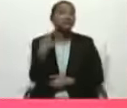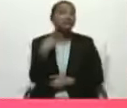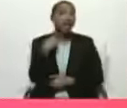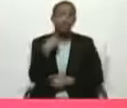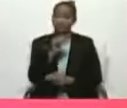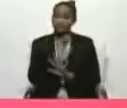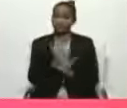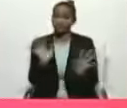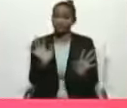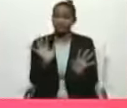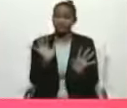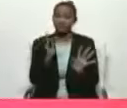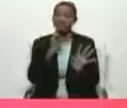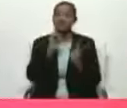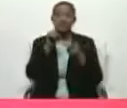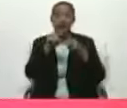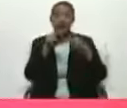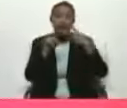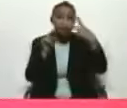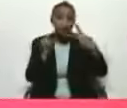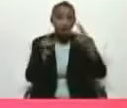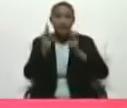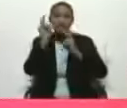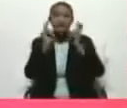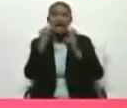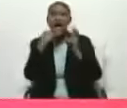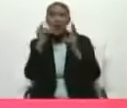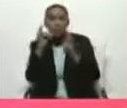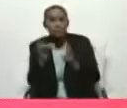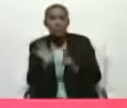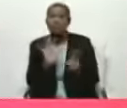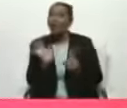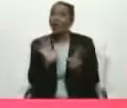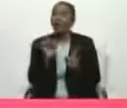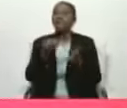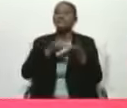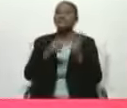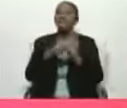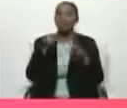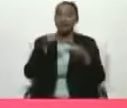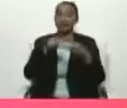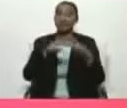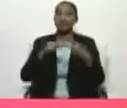No se le va la señal ni se le acaba el saldo. Pero eso no quiere decir,